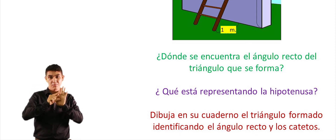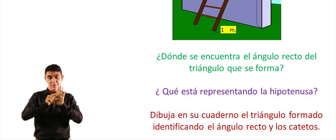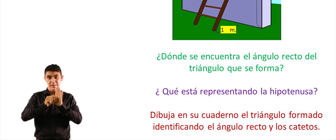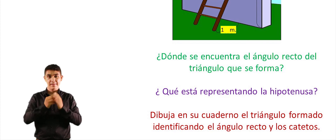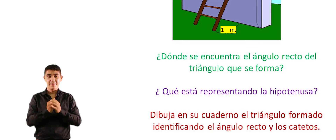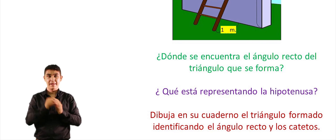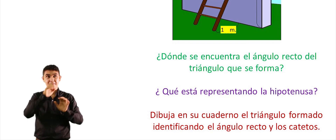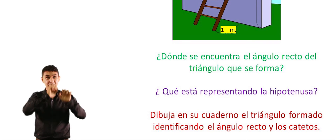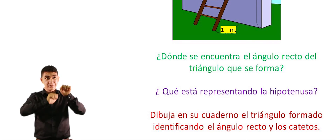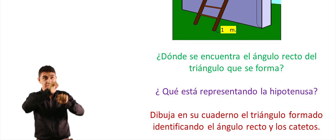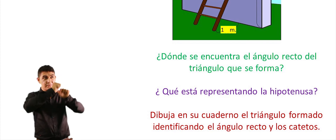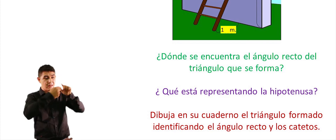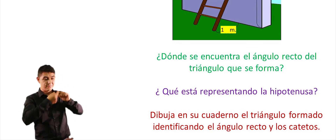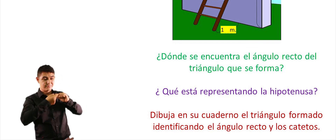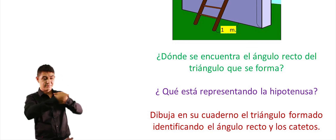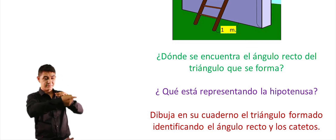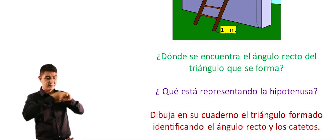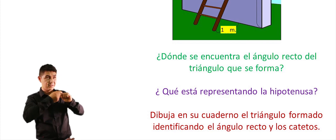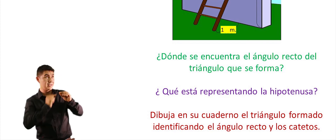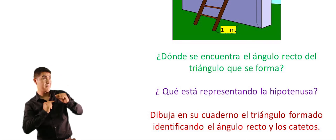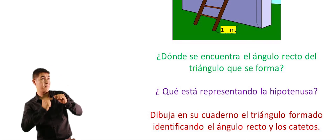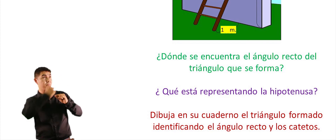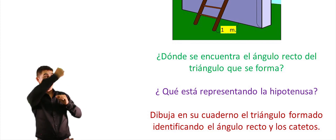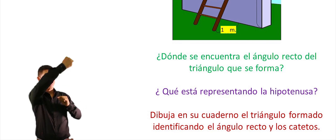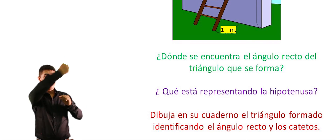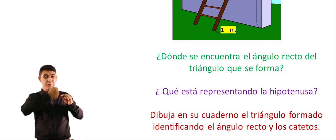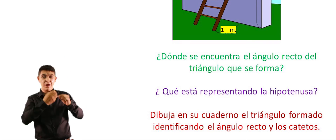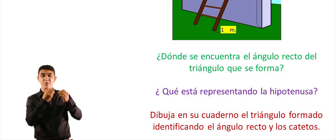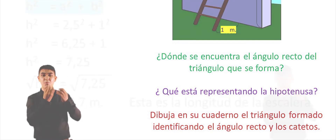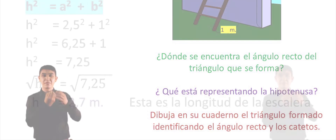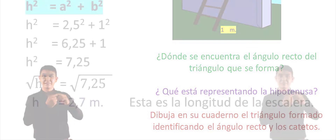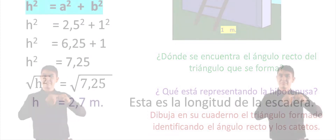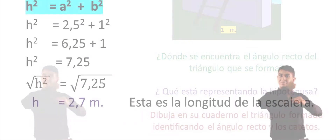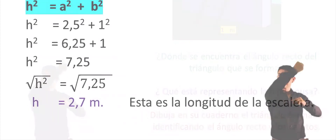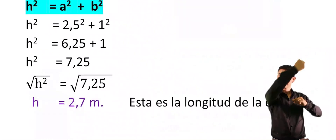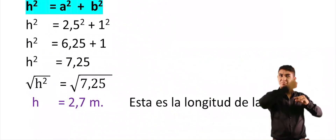escalera, que es lo que plantea el problema.